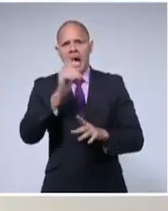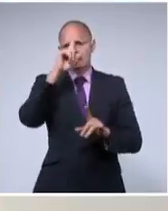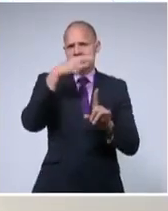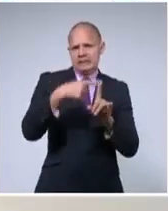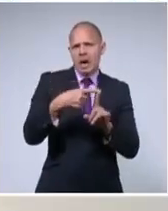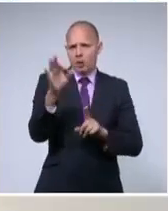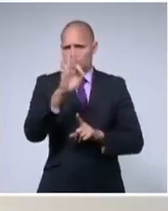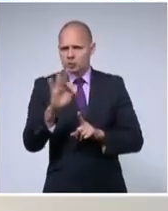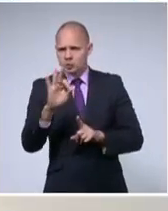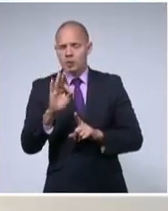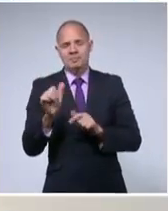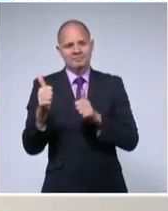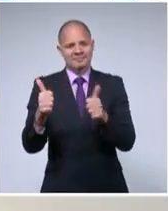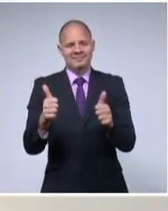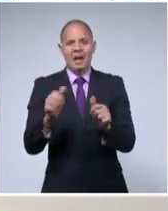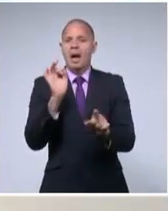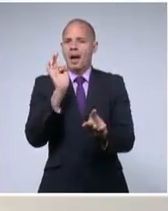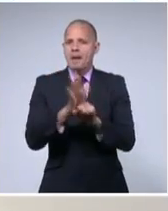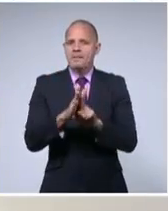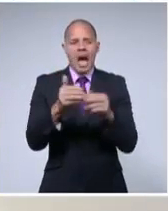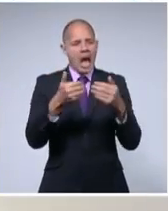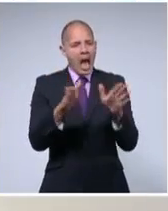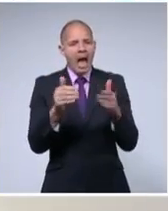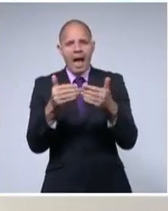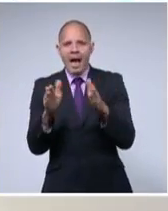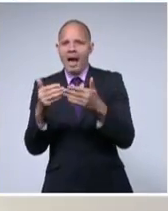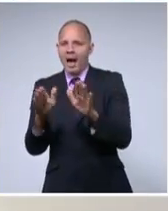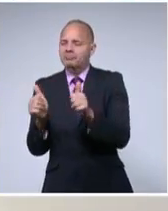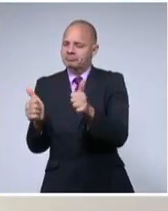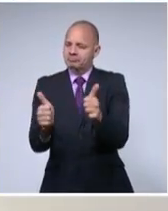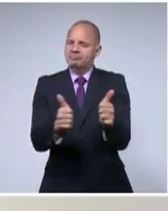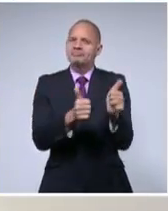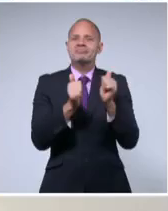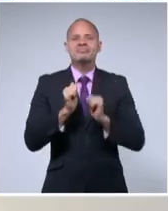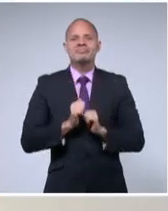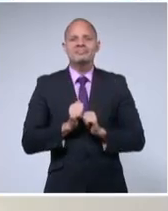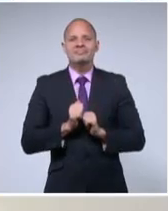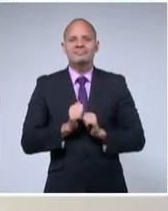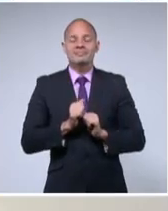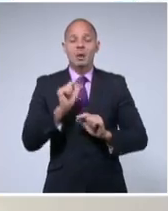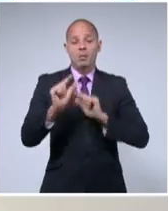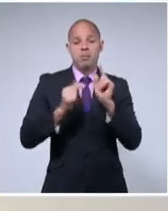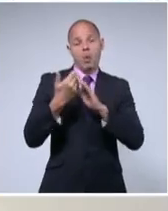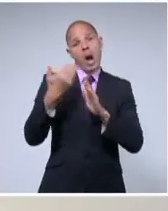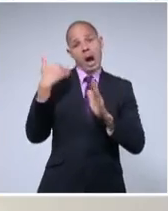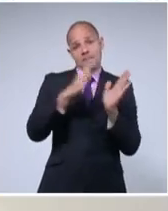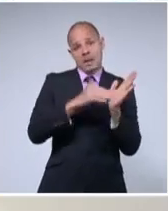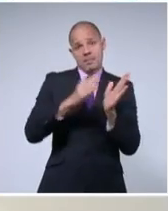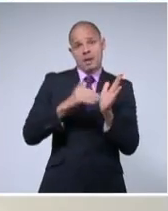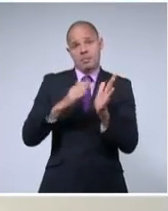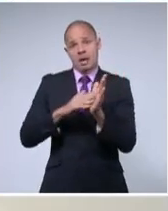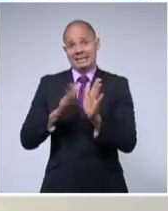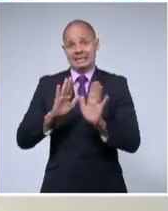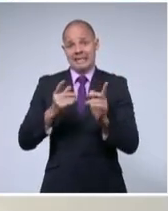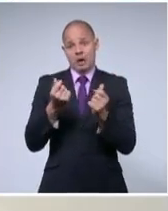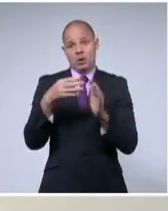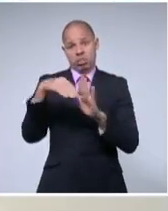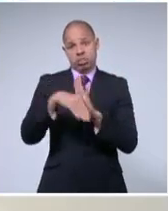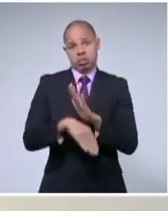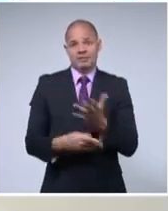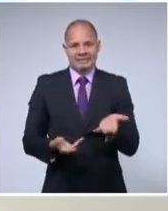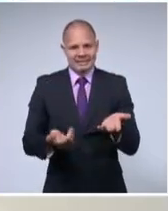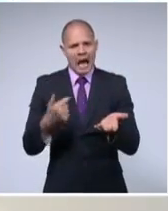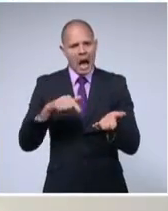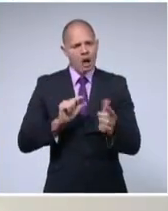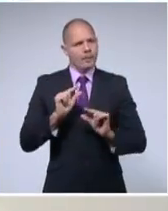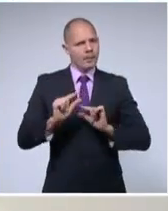gente y puso todos los esfuerzos para sacudirse las secuelas del daño económico acentuado por la pandemia. Esa estrategia que